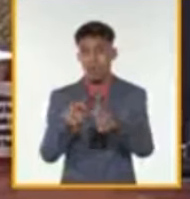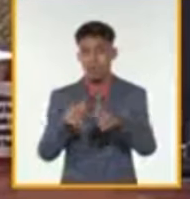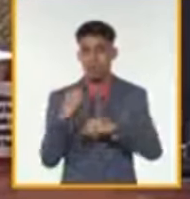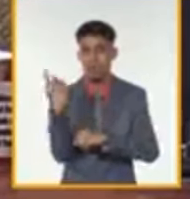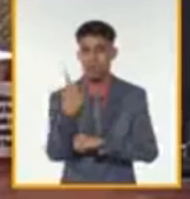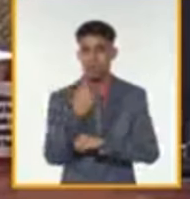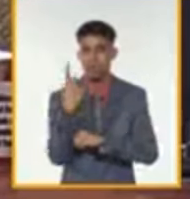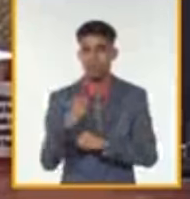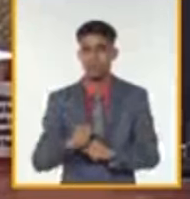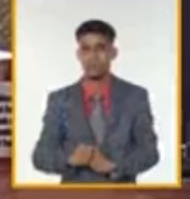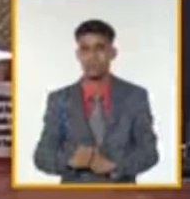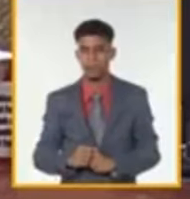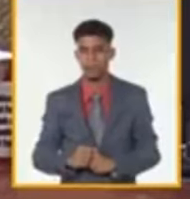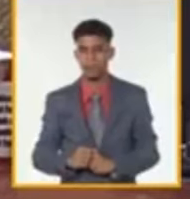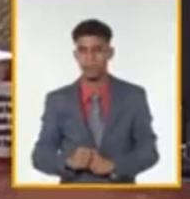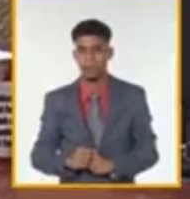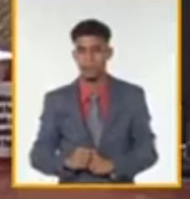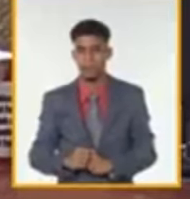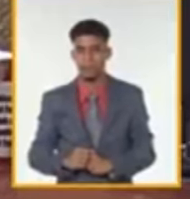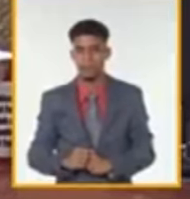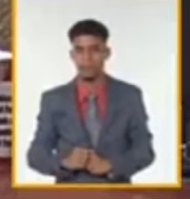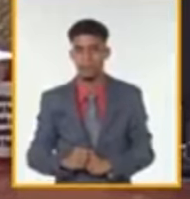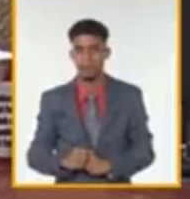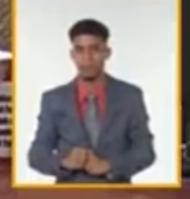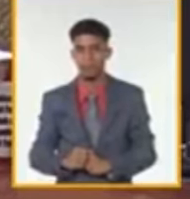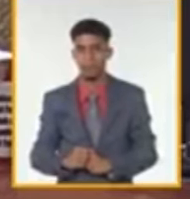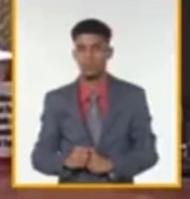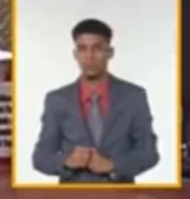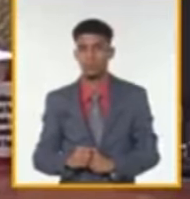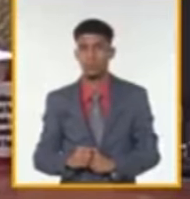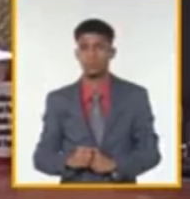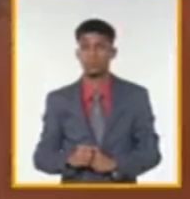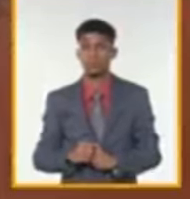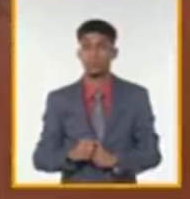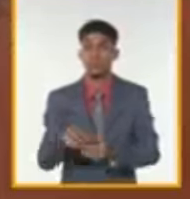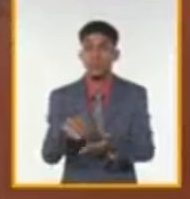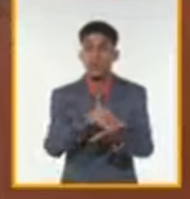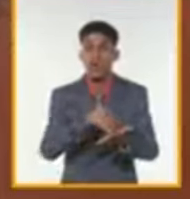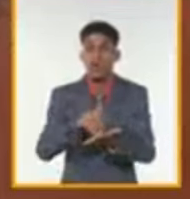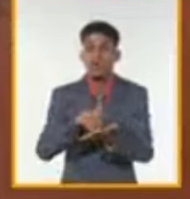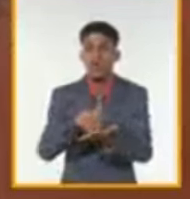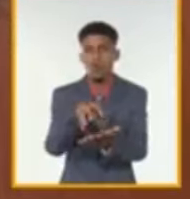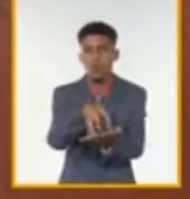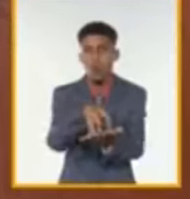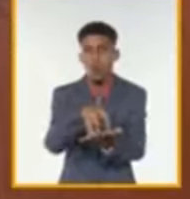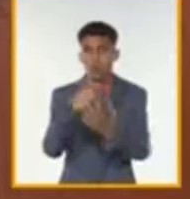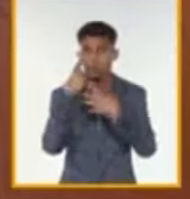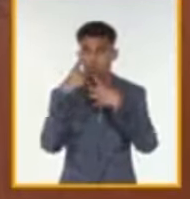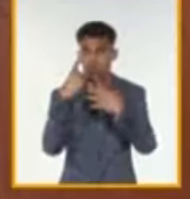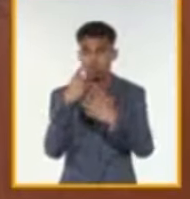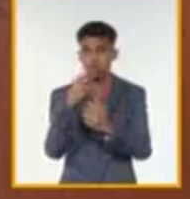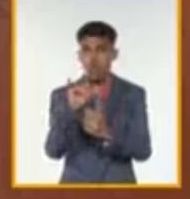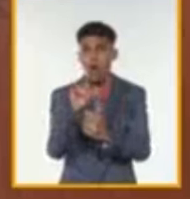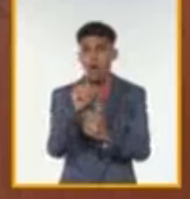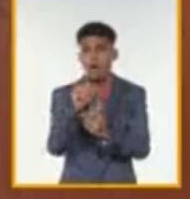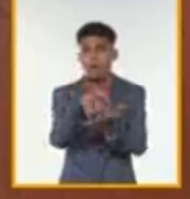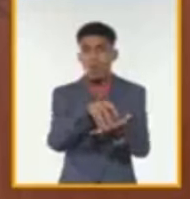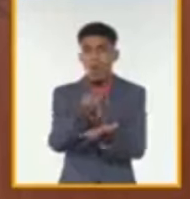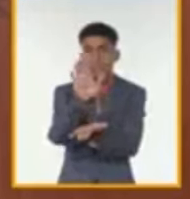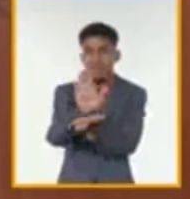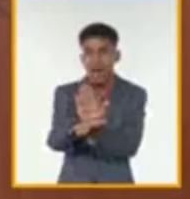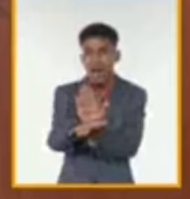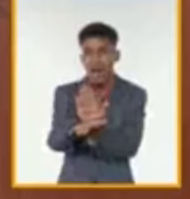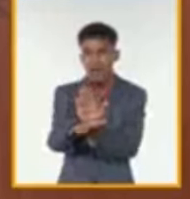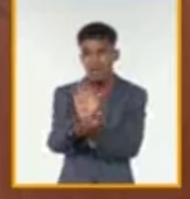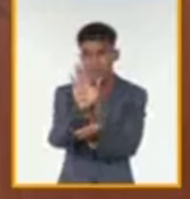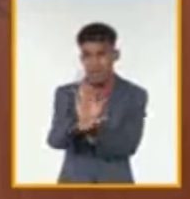histórico emblemático nás Exactamente lo hicimos en un sitio emblemático para los villac lareños el complejo escultórico Ernesto s vara donde